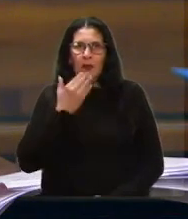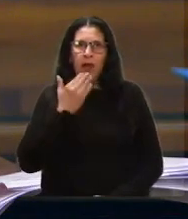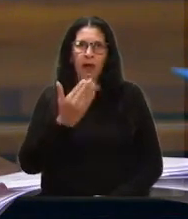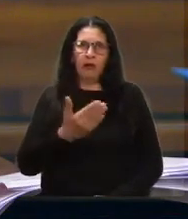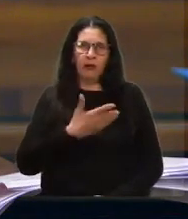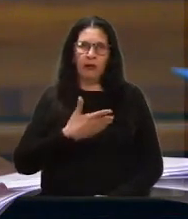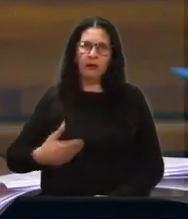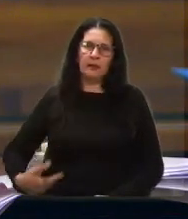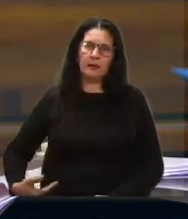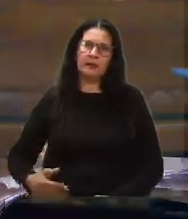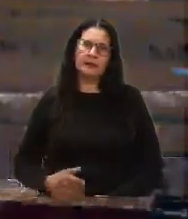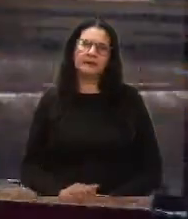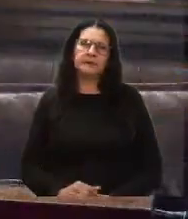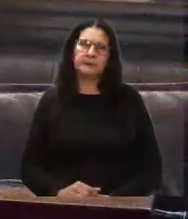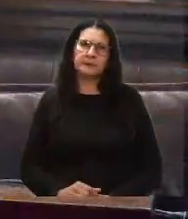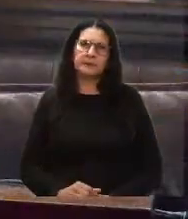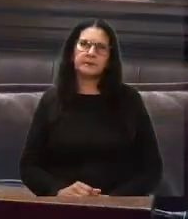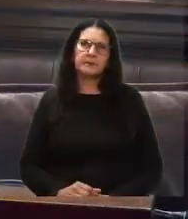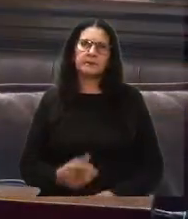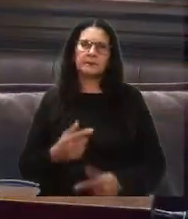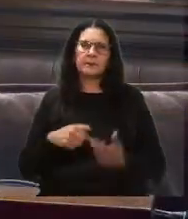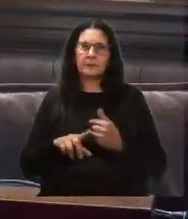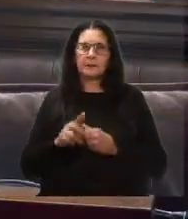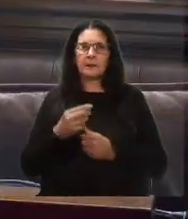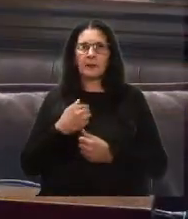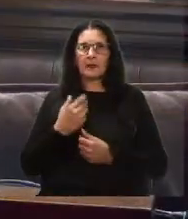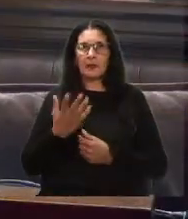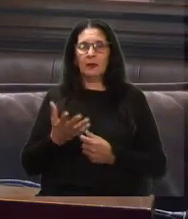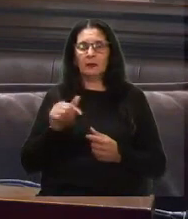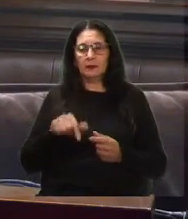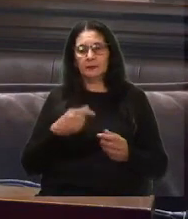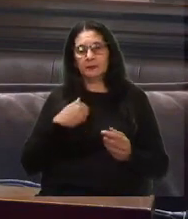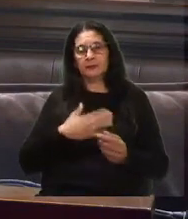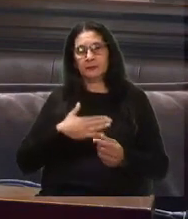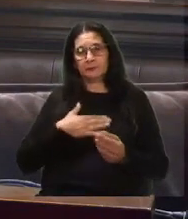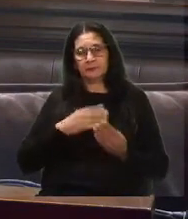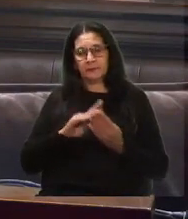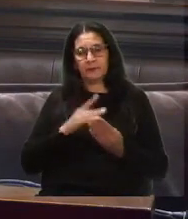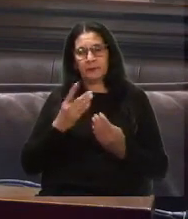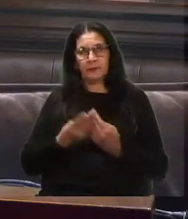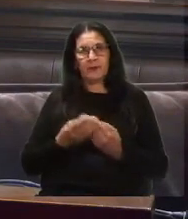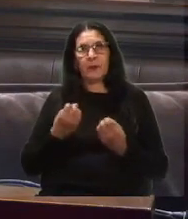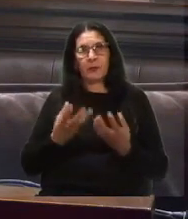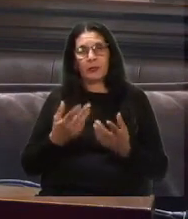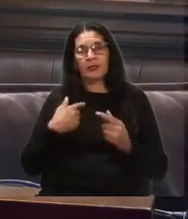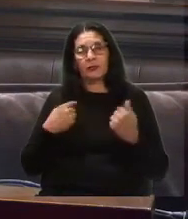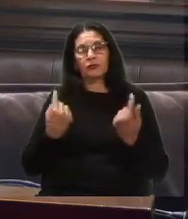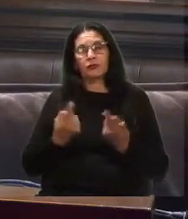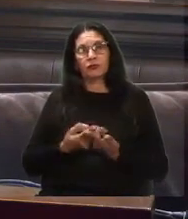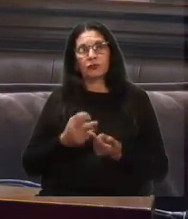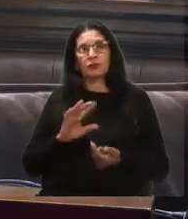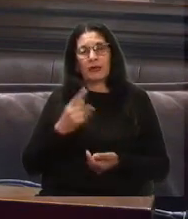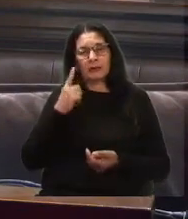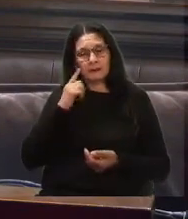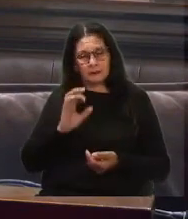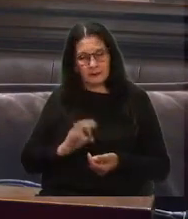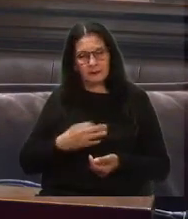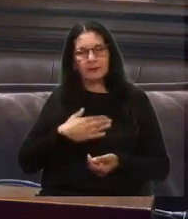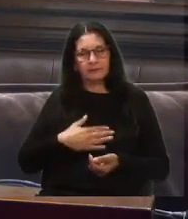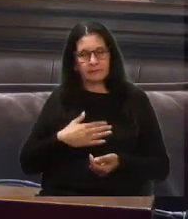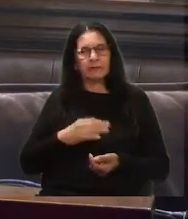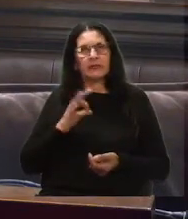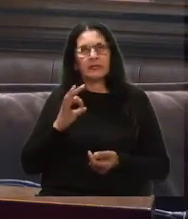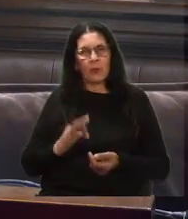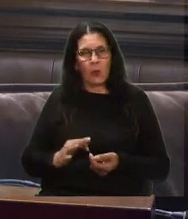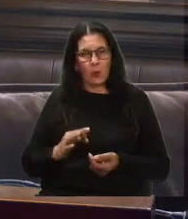Gracias presidente Eh bueno entendemos y acompañamos este proyecto porque estamos absolutamente convencidos